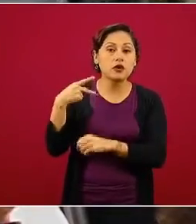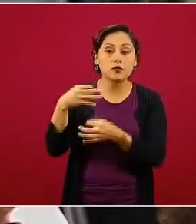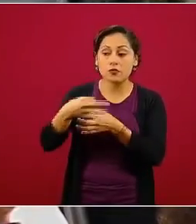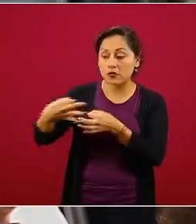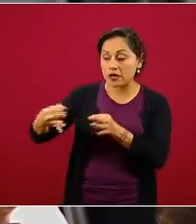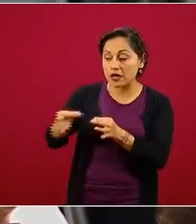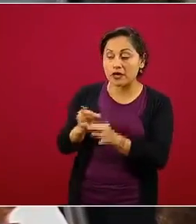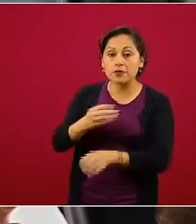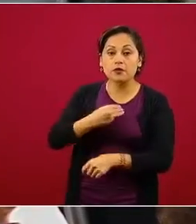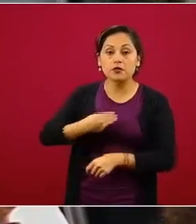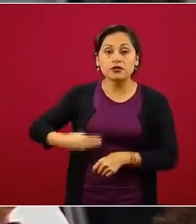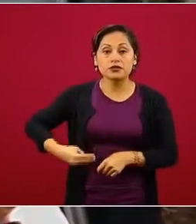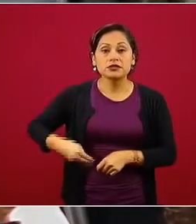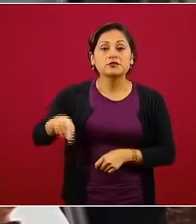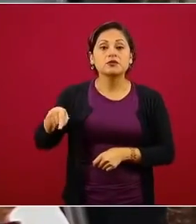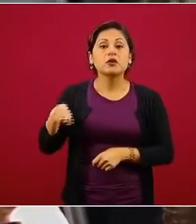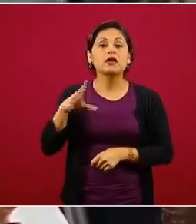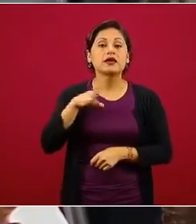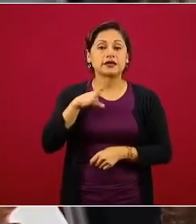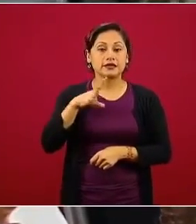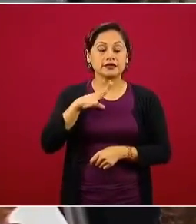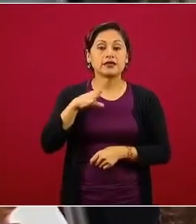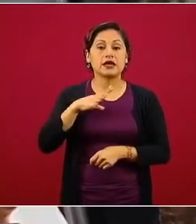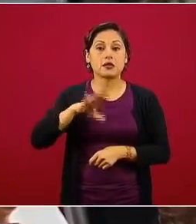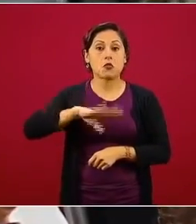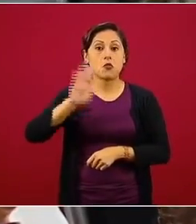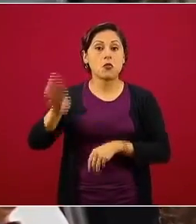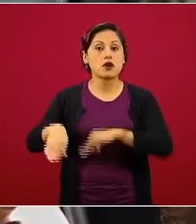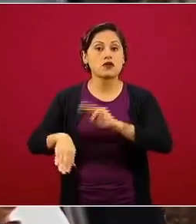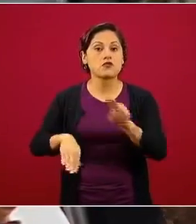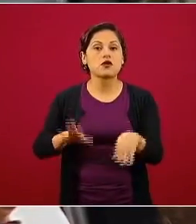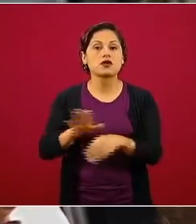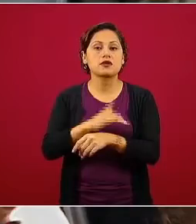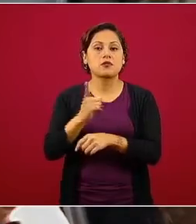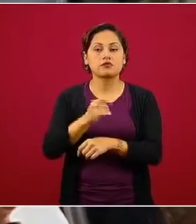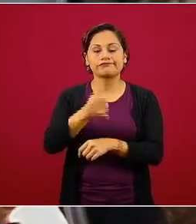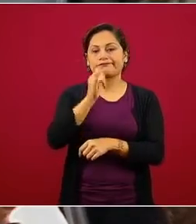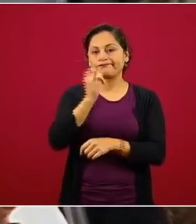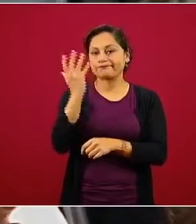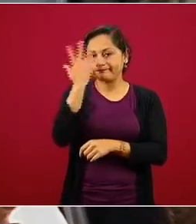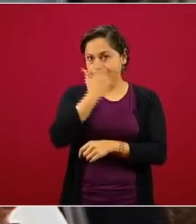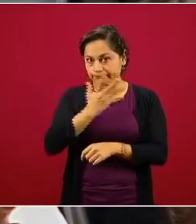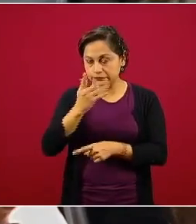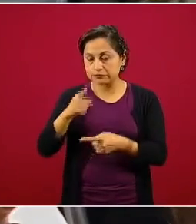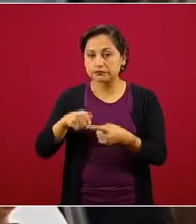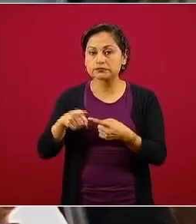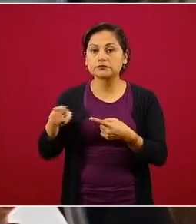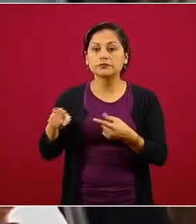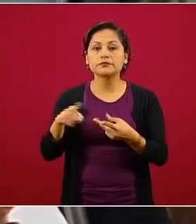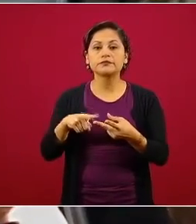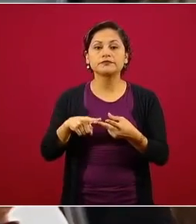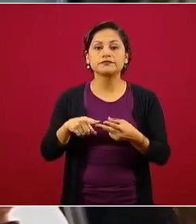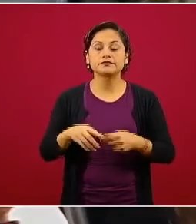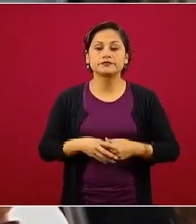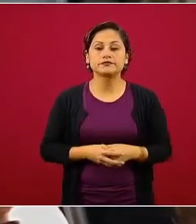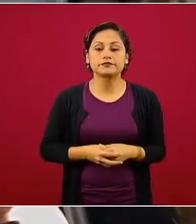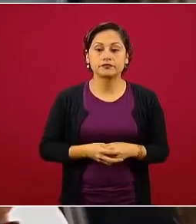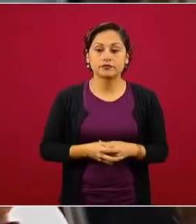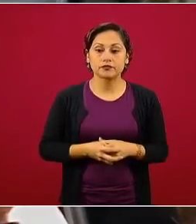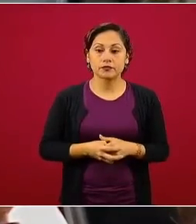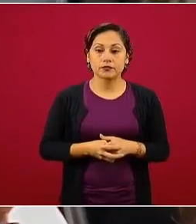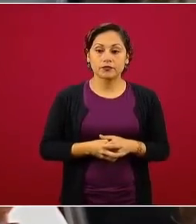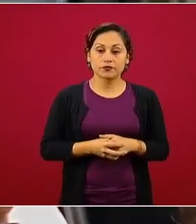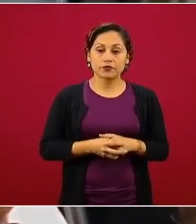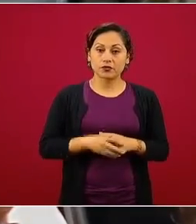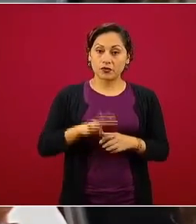municipios pues se elevaron el número de muertes por alcoholismo. Y sí quisiera preguntarle